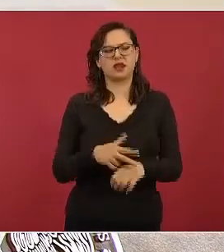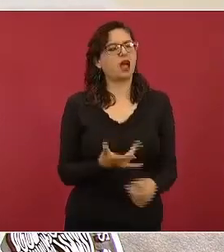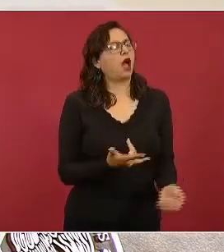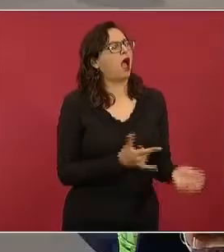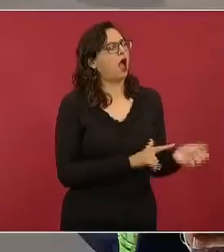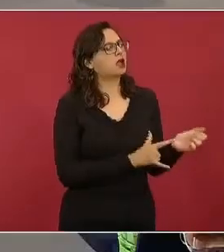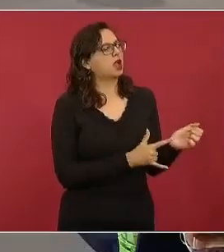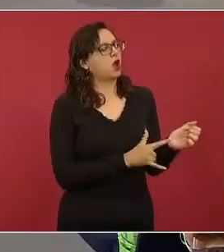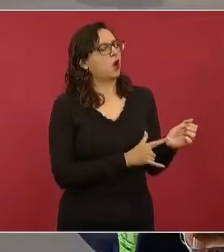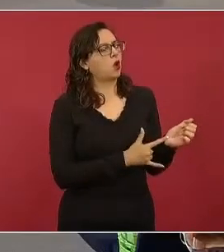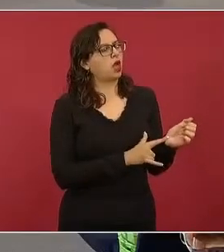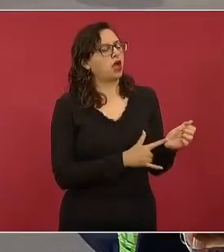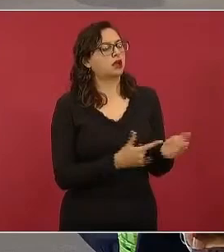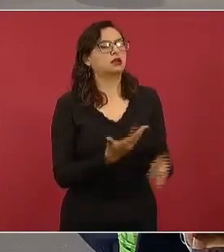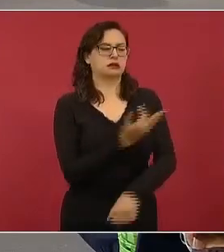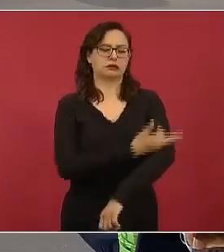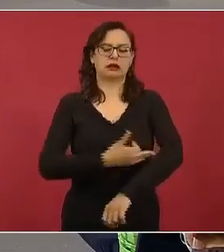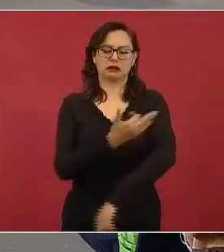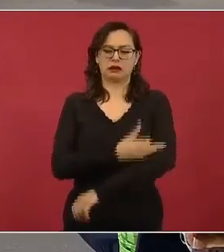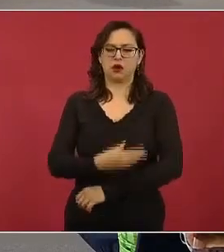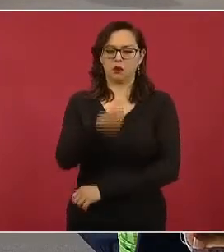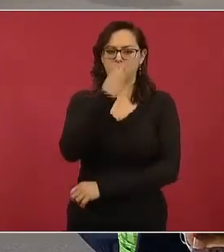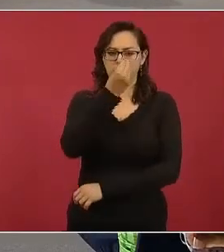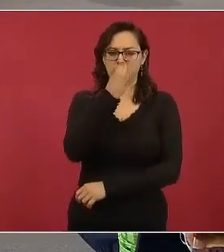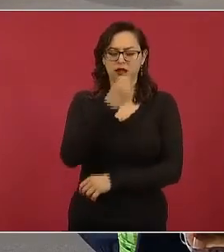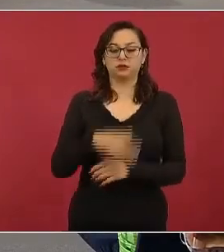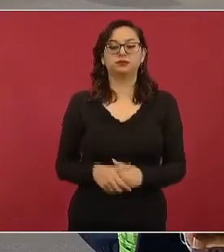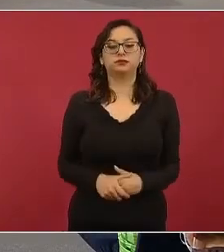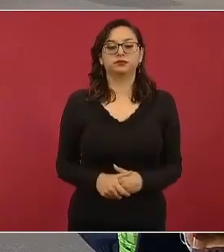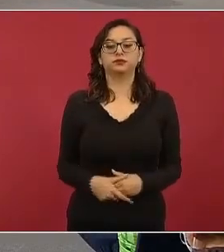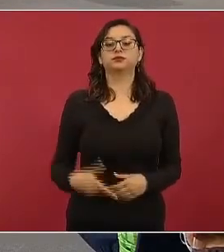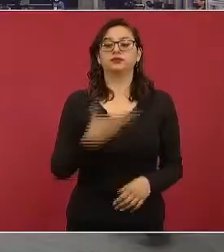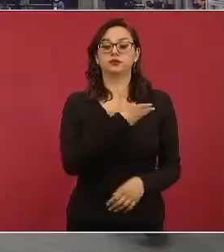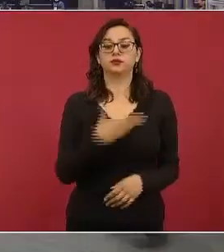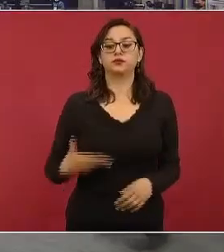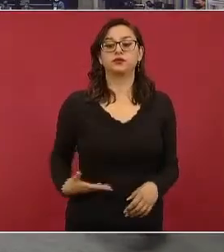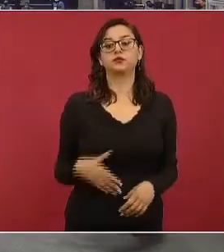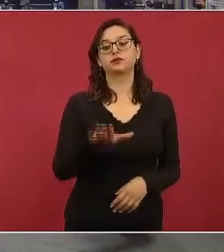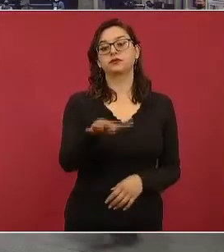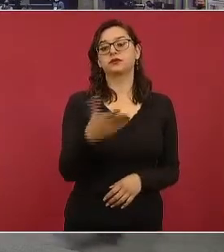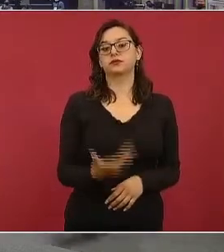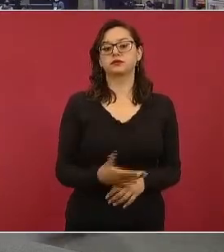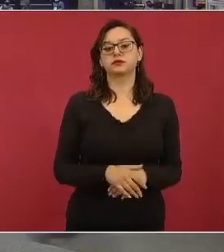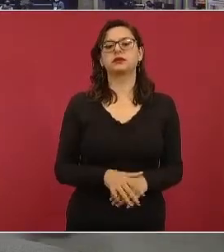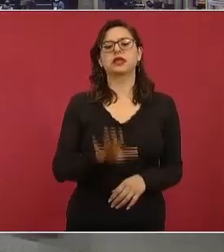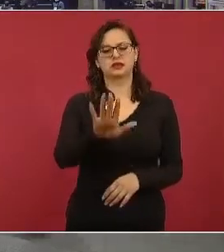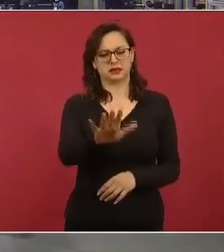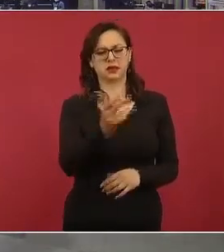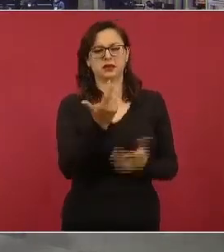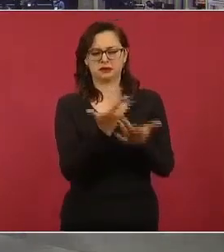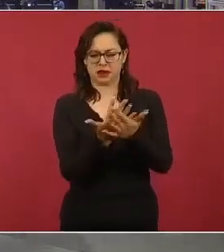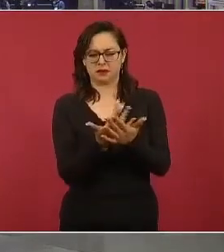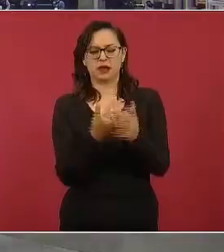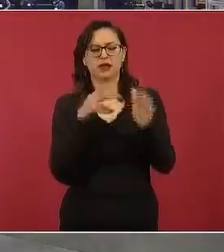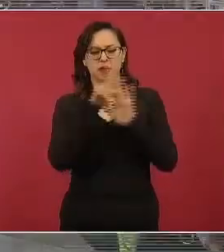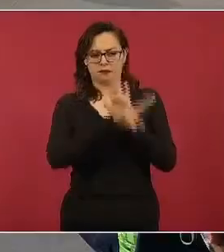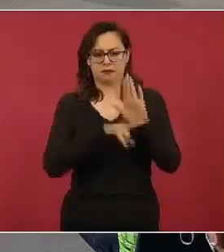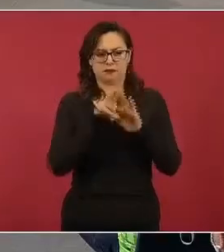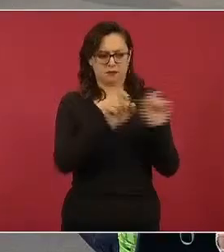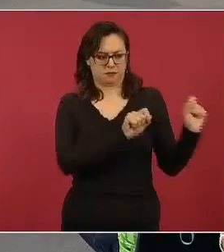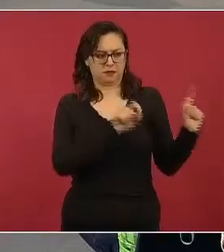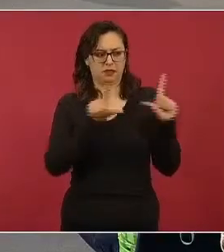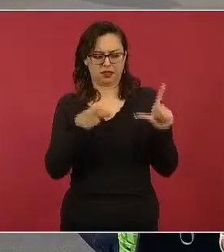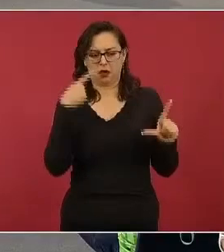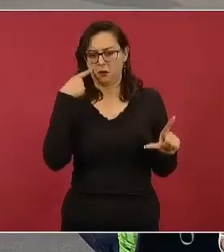sería, presidente? Es una comida. Presidente, hace unos días el embajador decía... A ver, vamos viendo esto porque es importante,